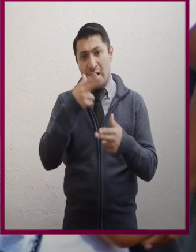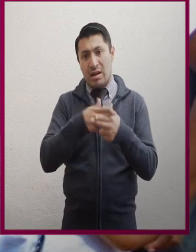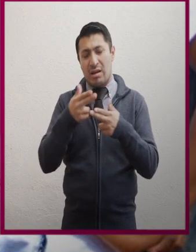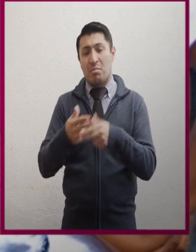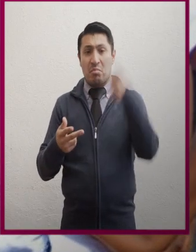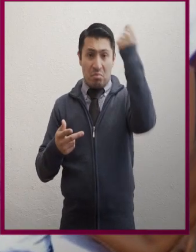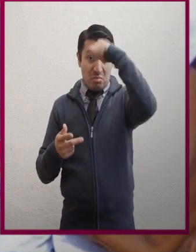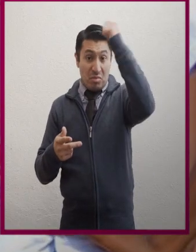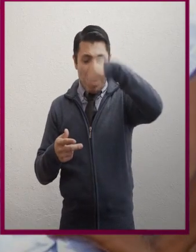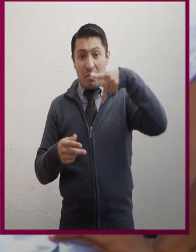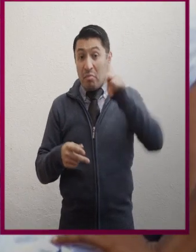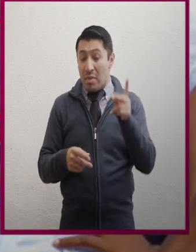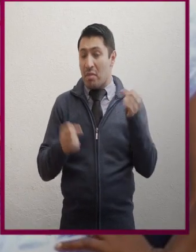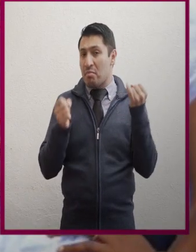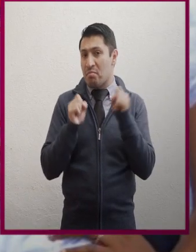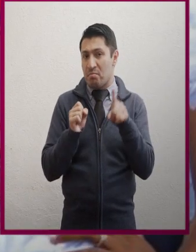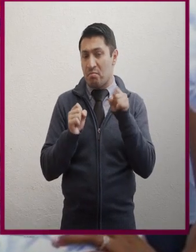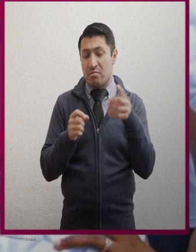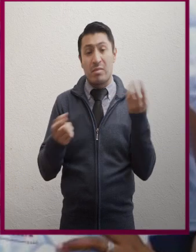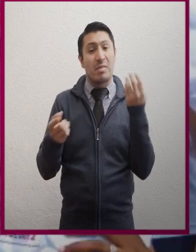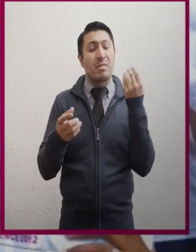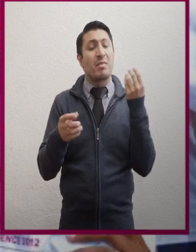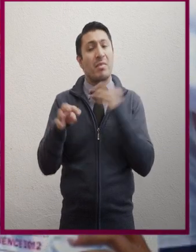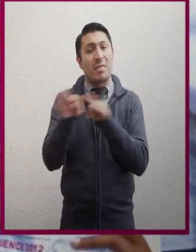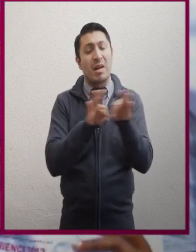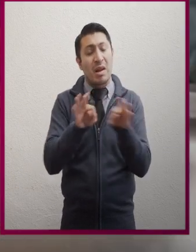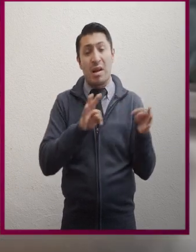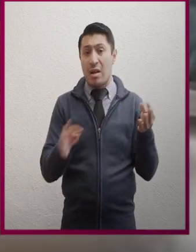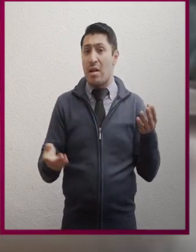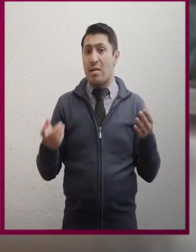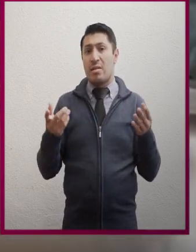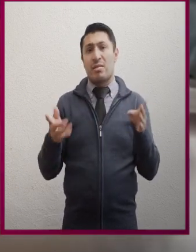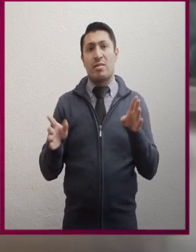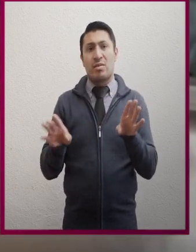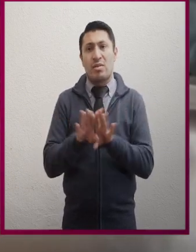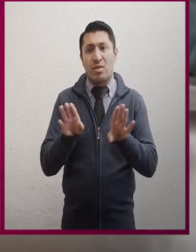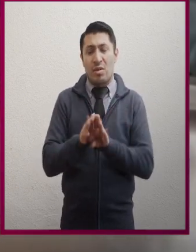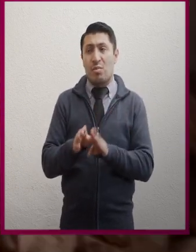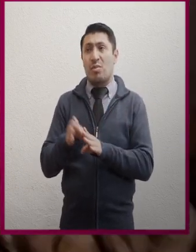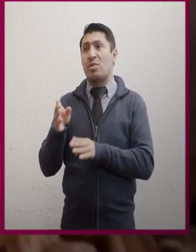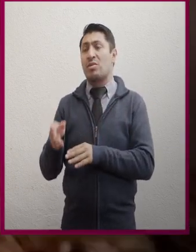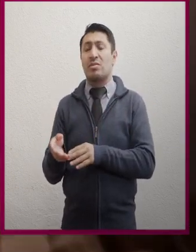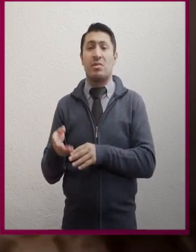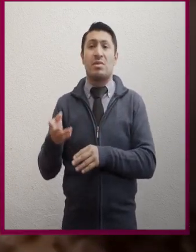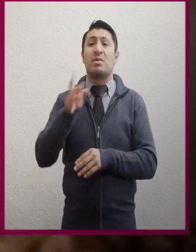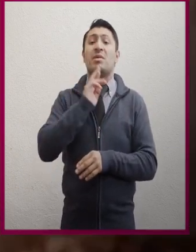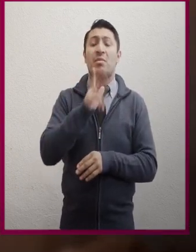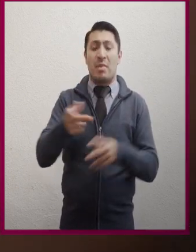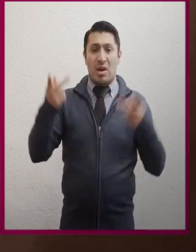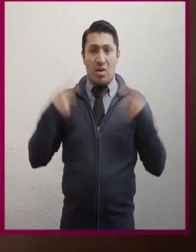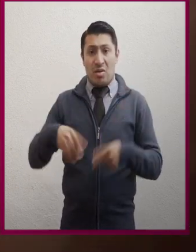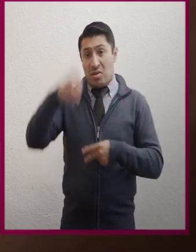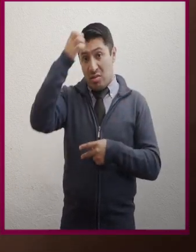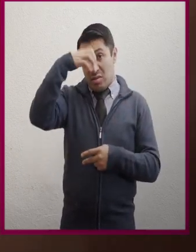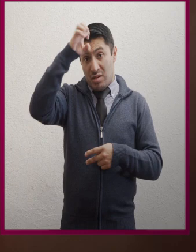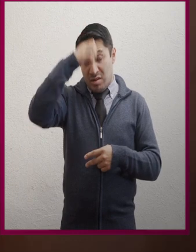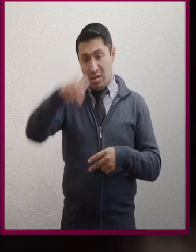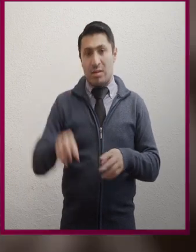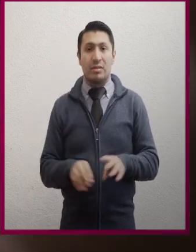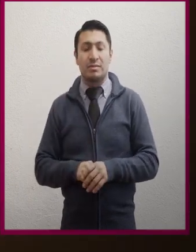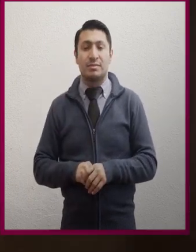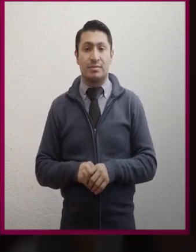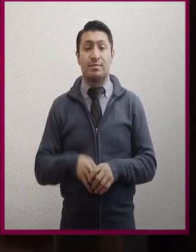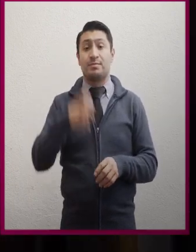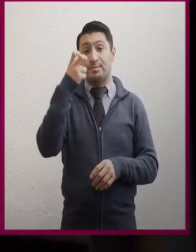la ingeniería civil al turismo. Pero incluso en el trabajo informal, a menudo se recurre a extranjeros a pesar de las